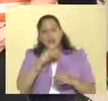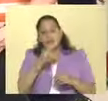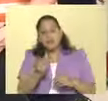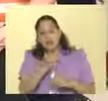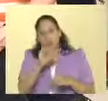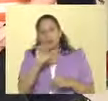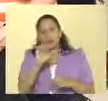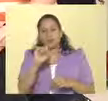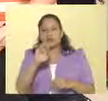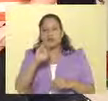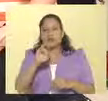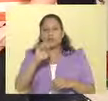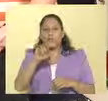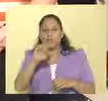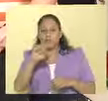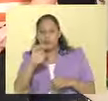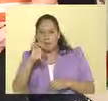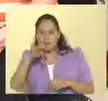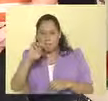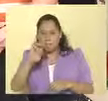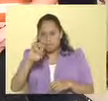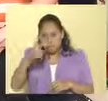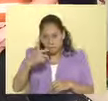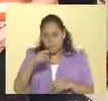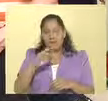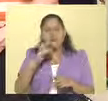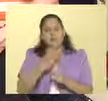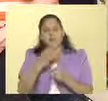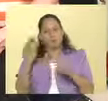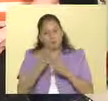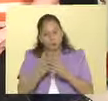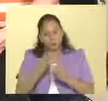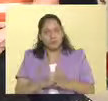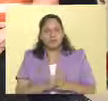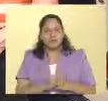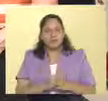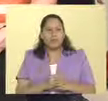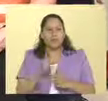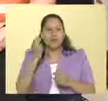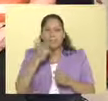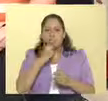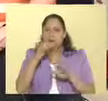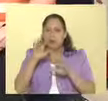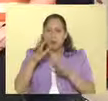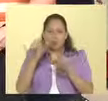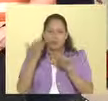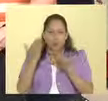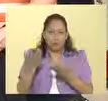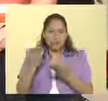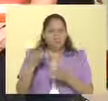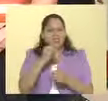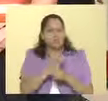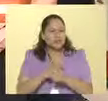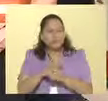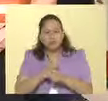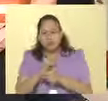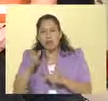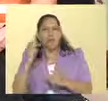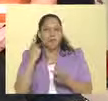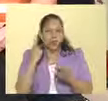José que tenemos. Goldenberg. Exacto. Concluye, hoy es la segunda parte. Bueno, pues este extraordinario